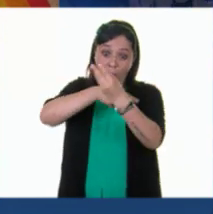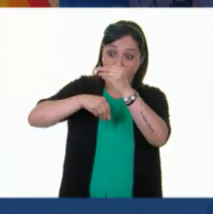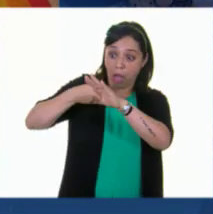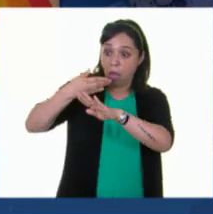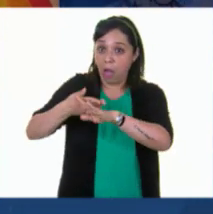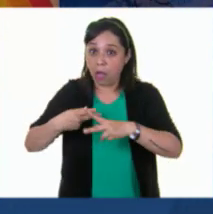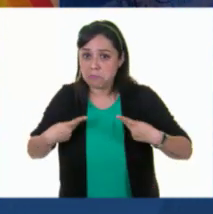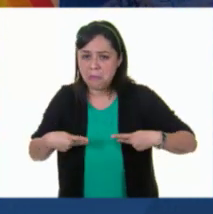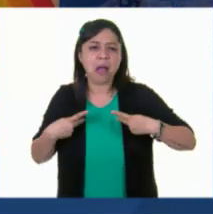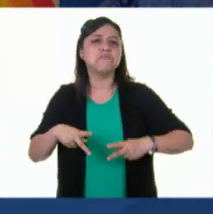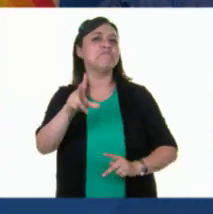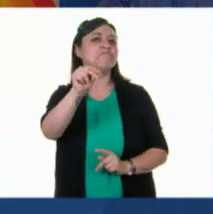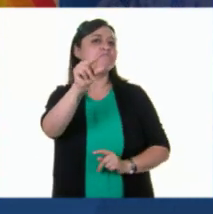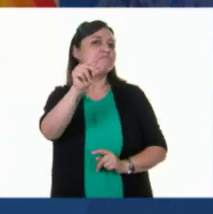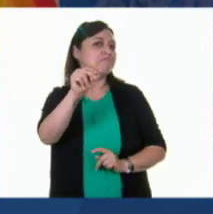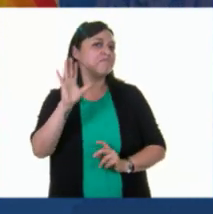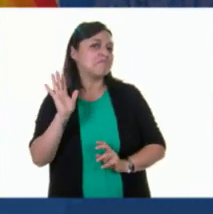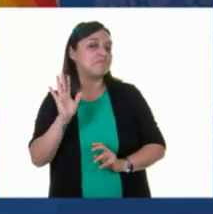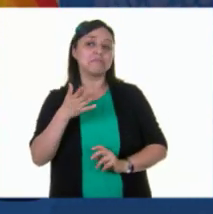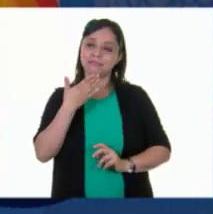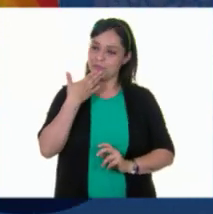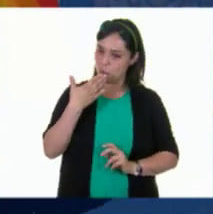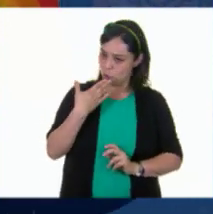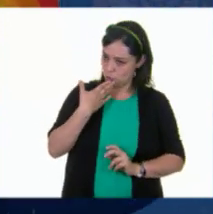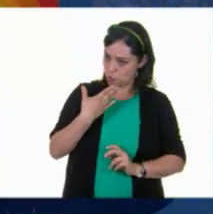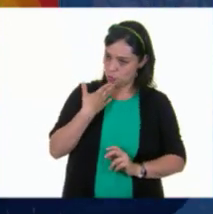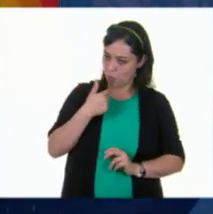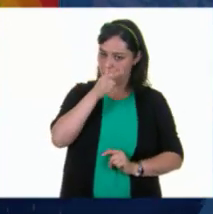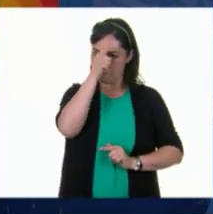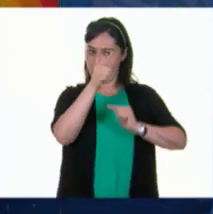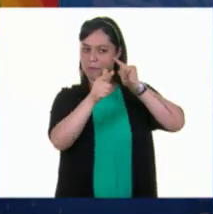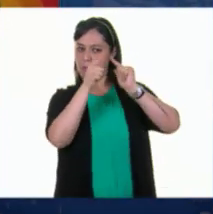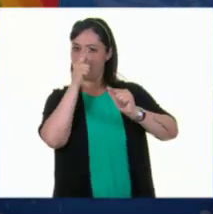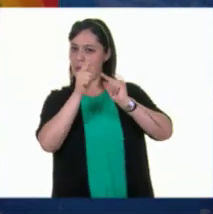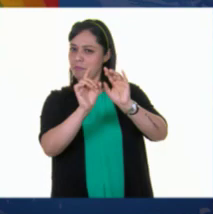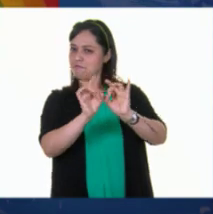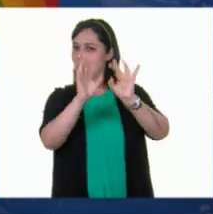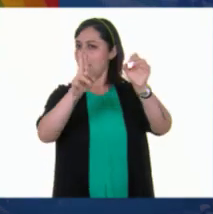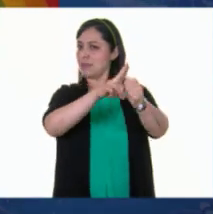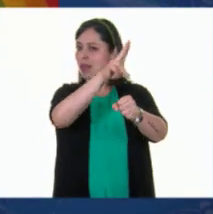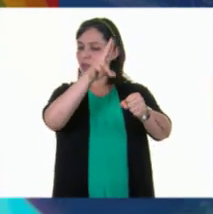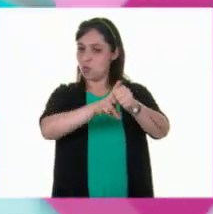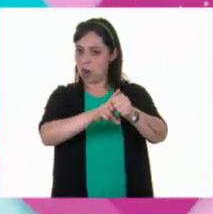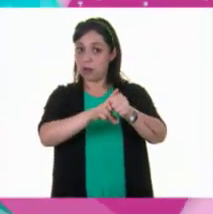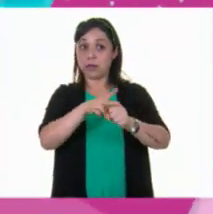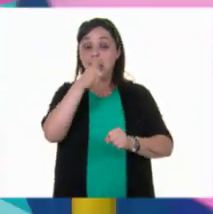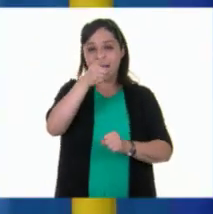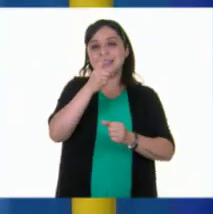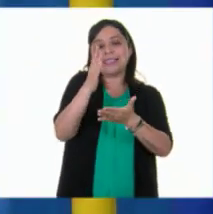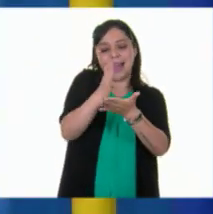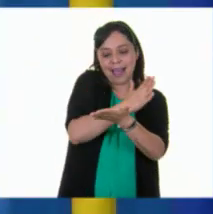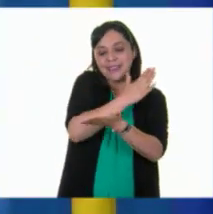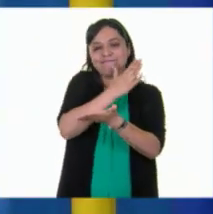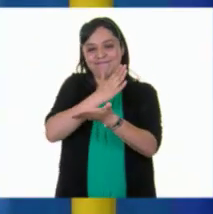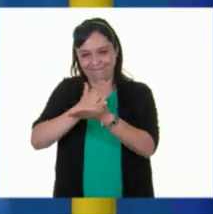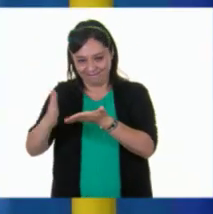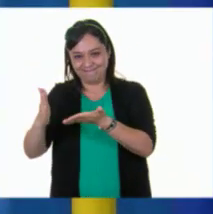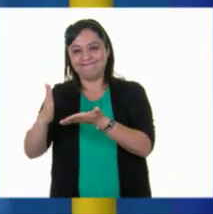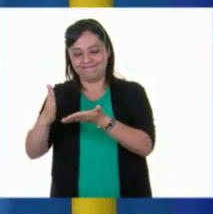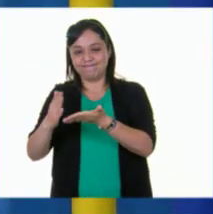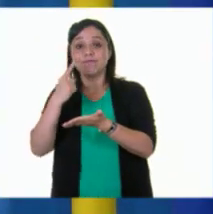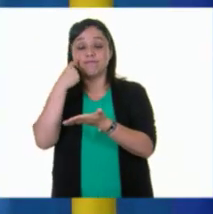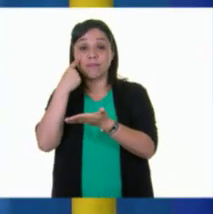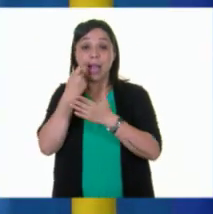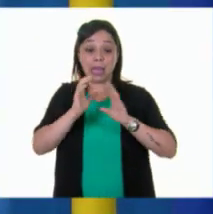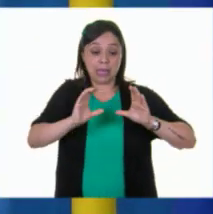Muy bien, los felicito a ambos por identificar ejemplos de fenómenos naturales. Estos pueden dividirse, como ya les mencioné, en aquellos